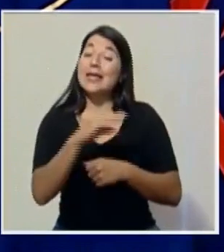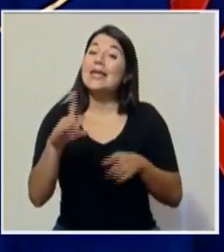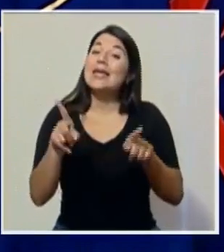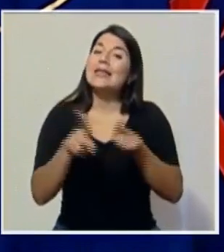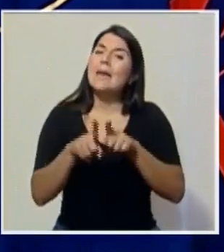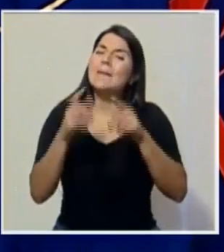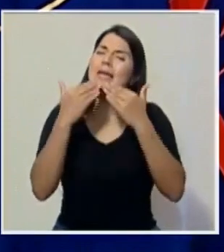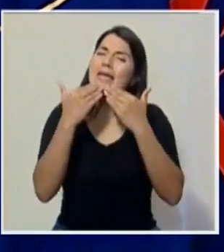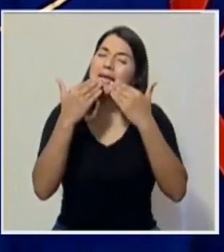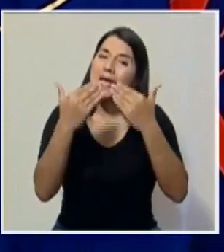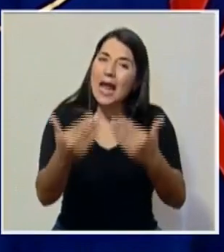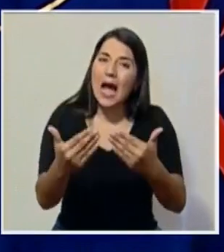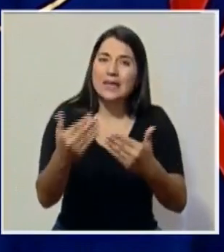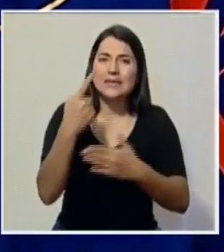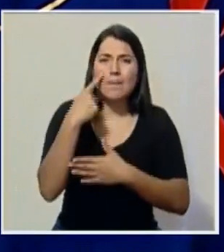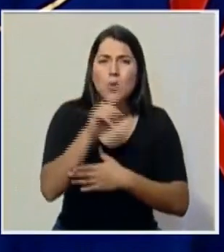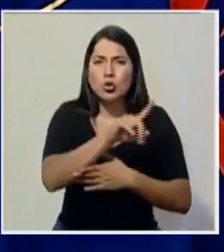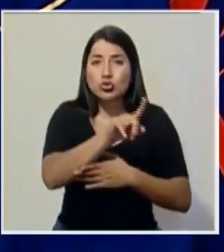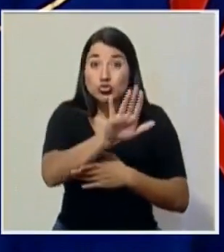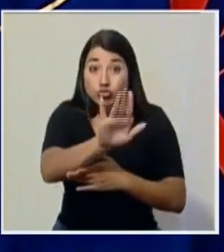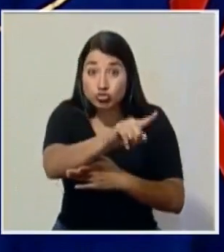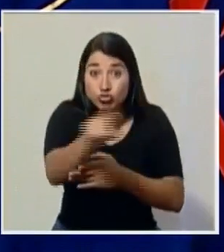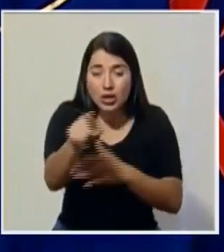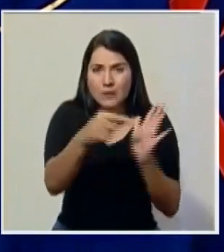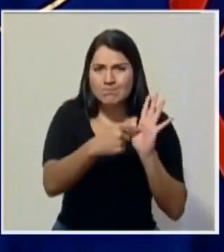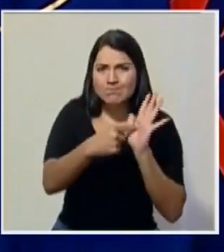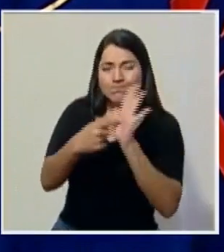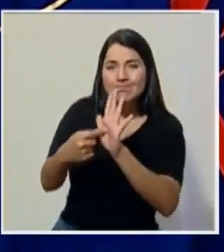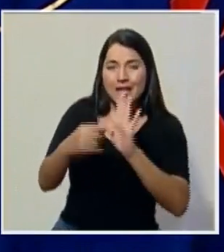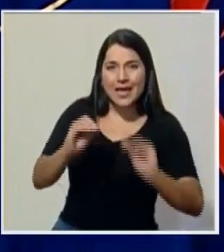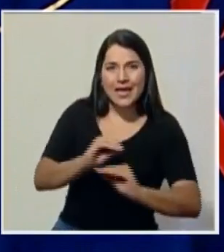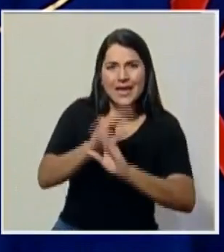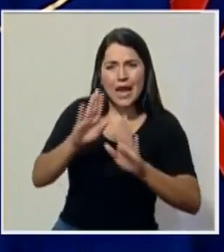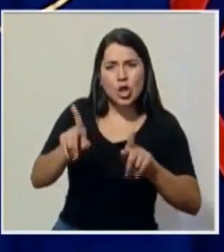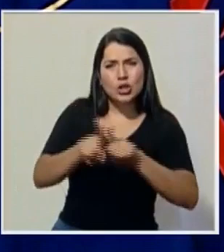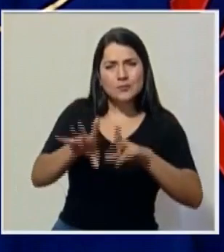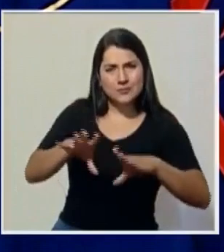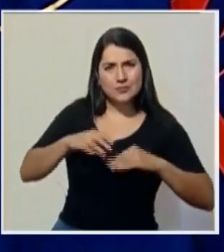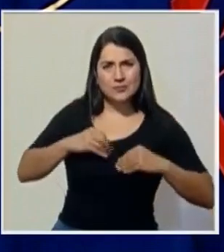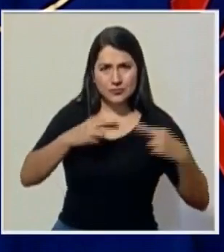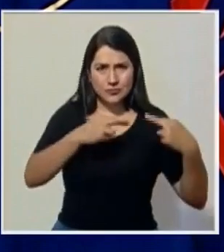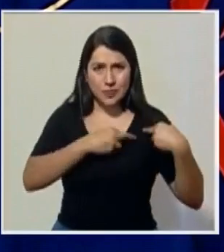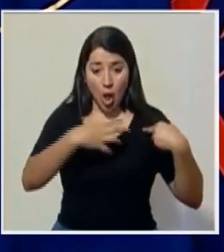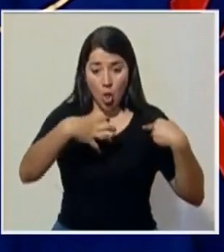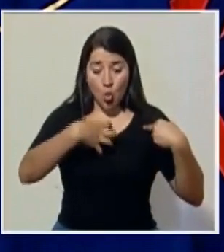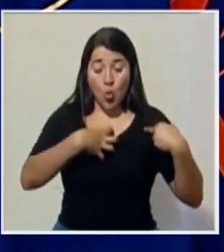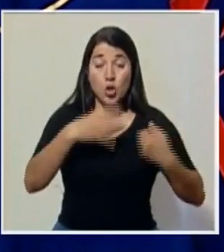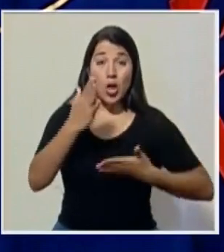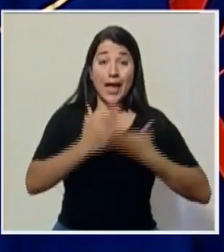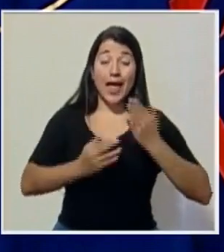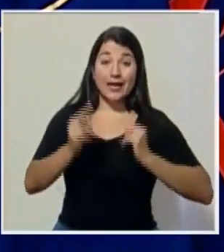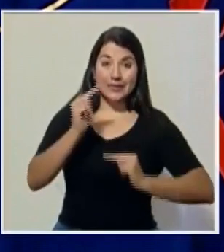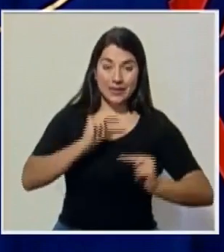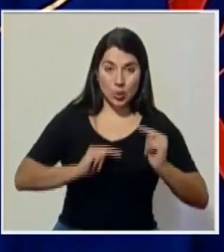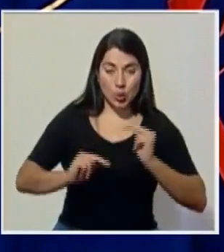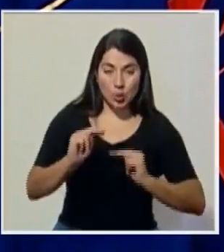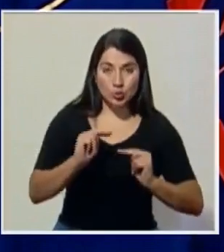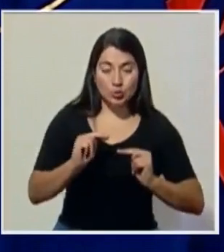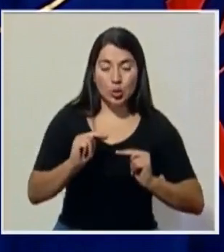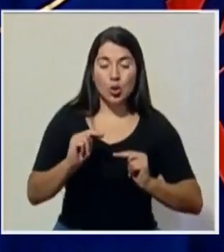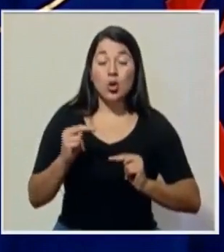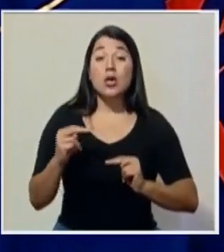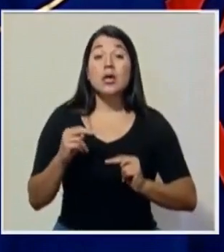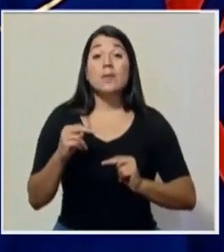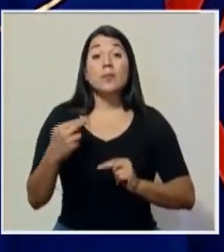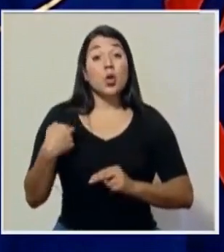agradecer esa manifestación clara de asumir una corresponsabilidad, dueños y dueñas de locales comerciales.